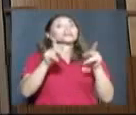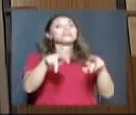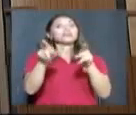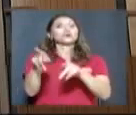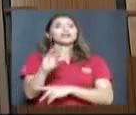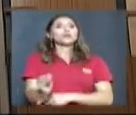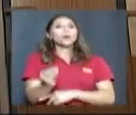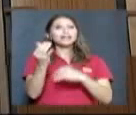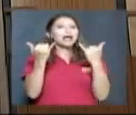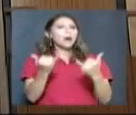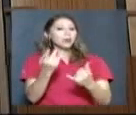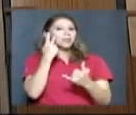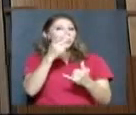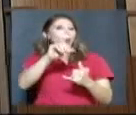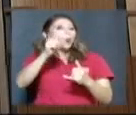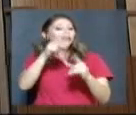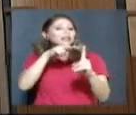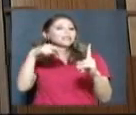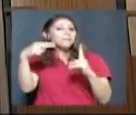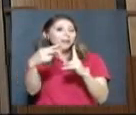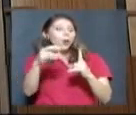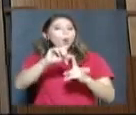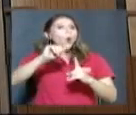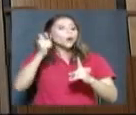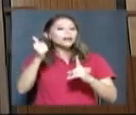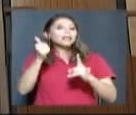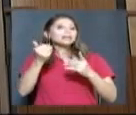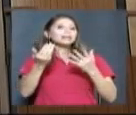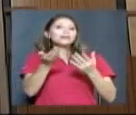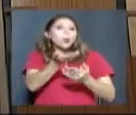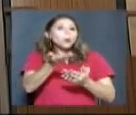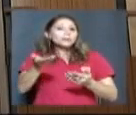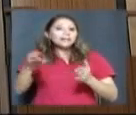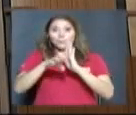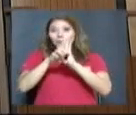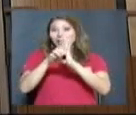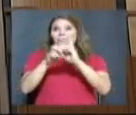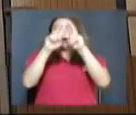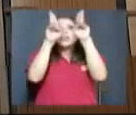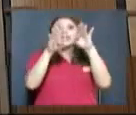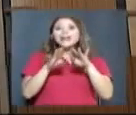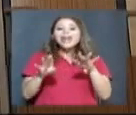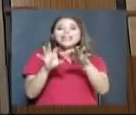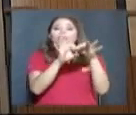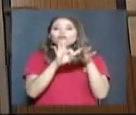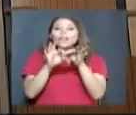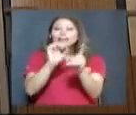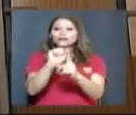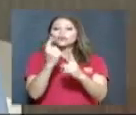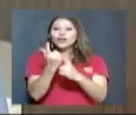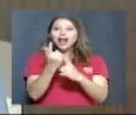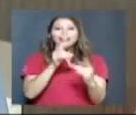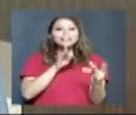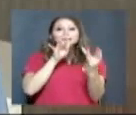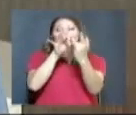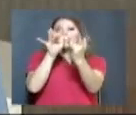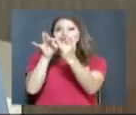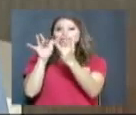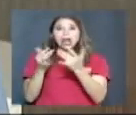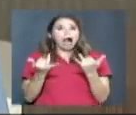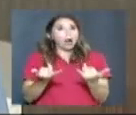otras direcciones, como lo podrían ser, en este caso, las redes sociales y en estas posibilidades que hay hoy de ver la televisión en